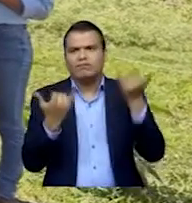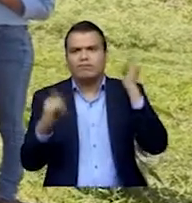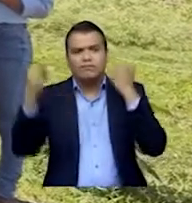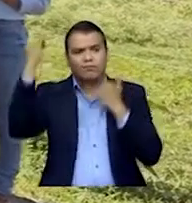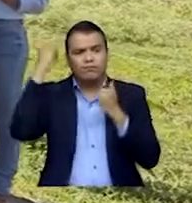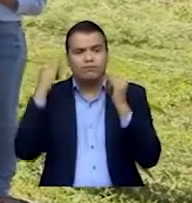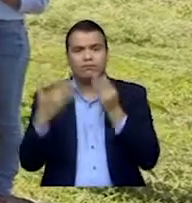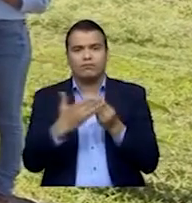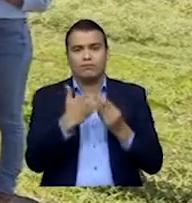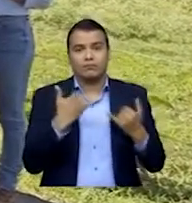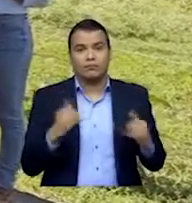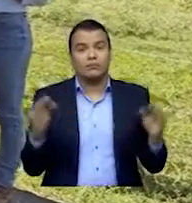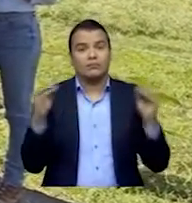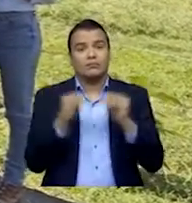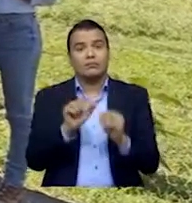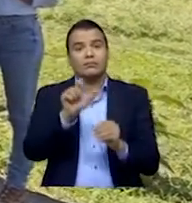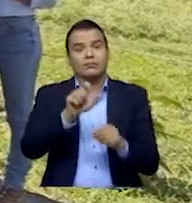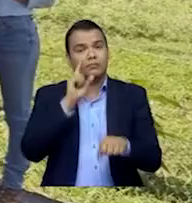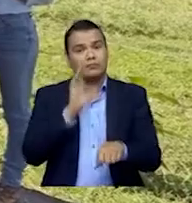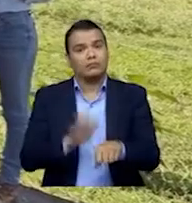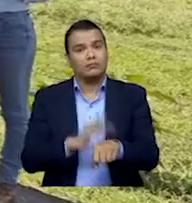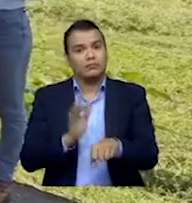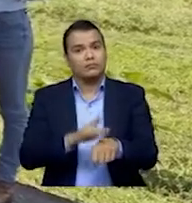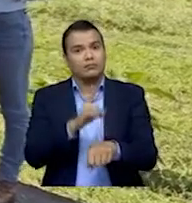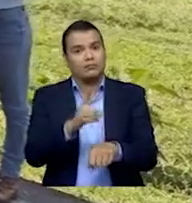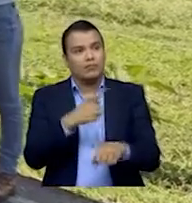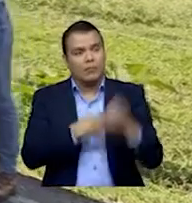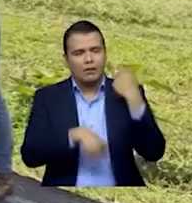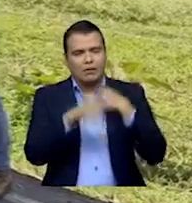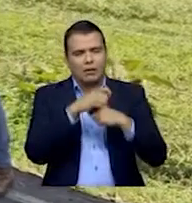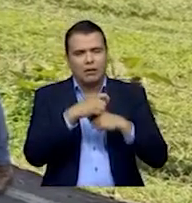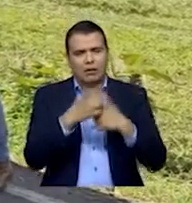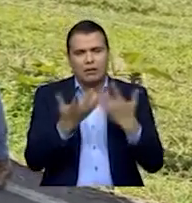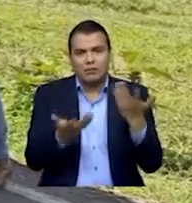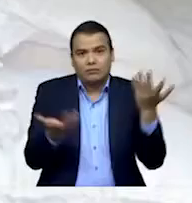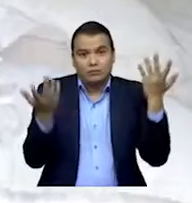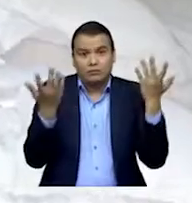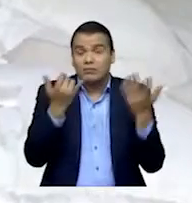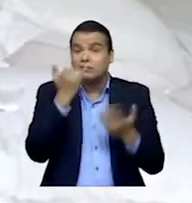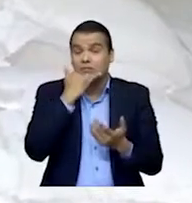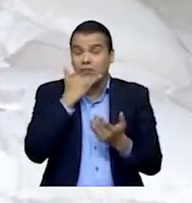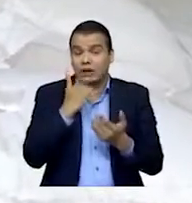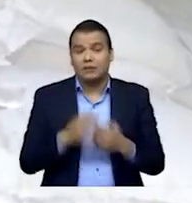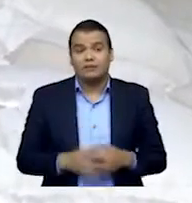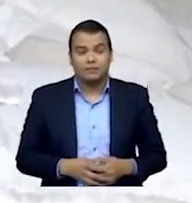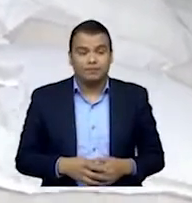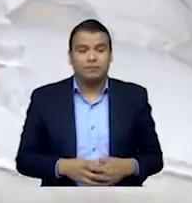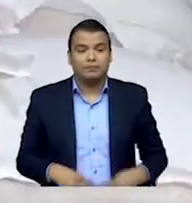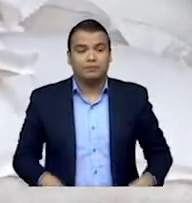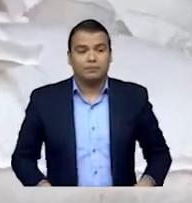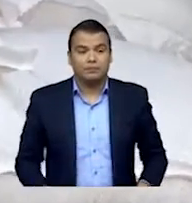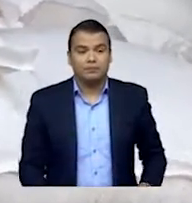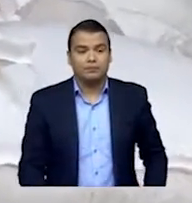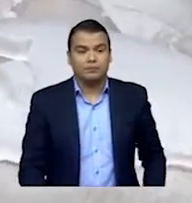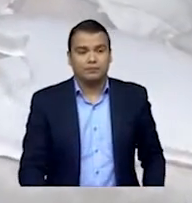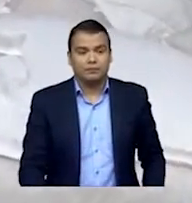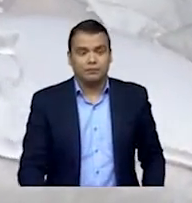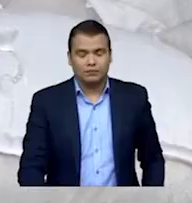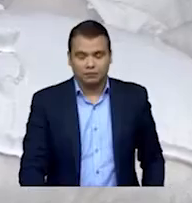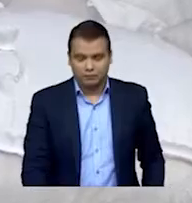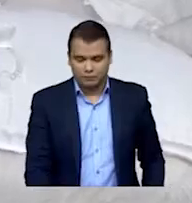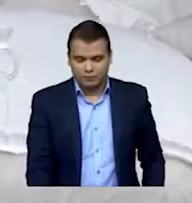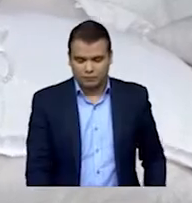así como sensibilizar a las personas sobre el comercio ilegal de fauna y flora maderable mediante el trabajo incógnito cdti policía